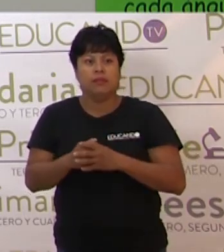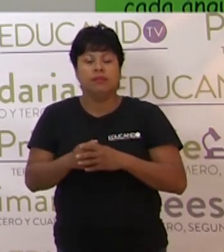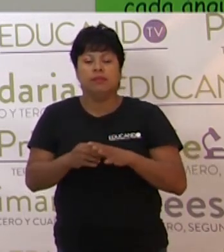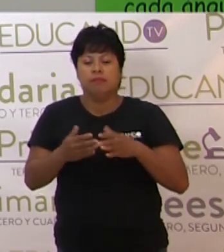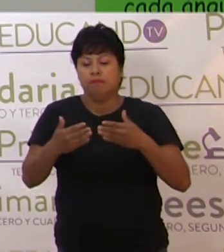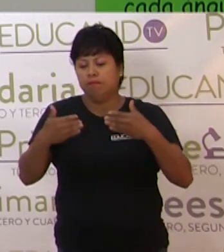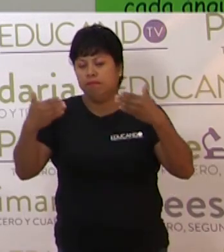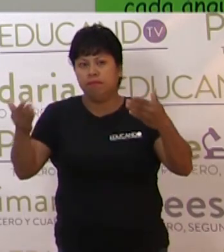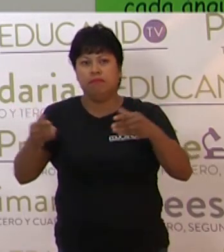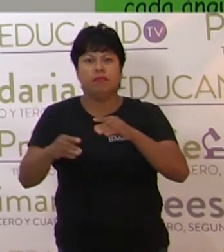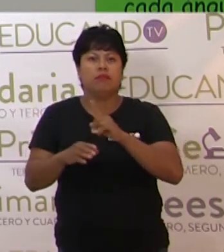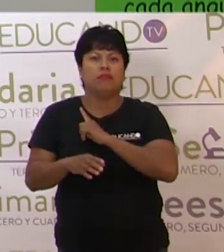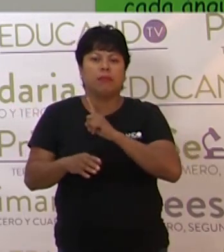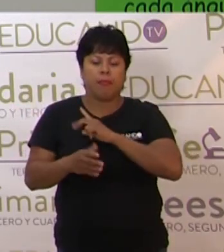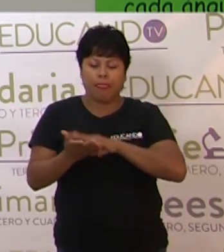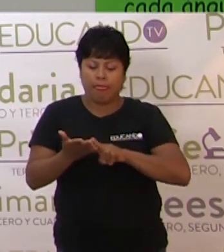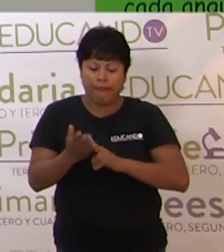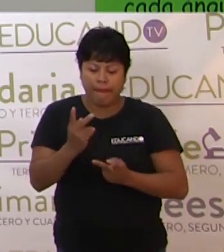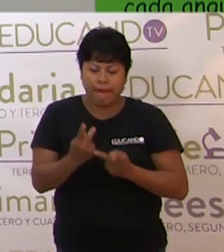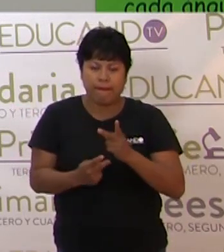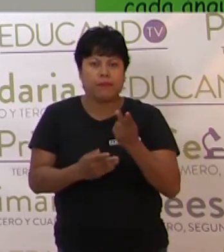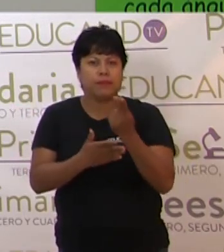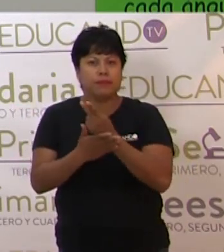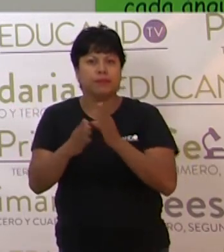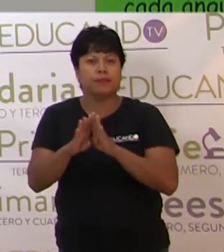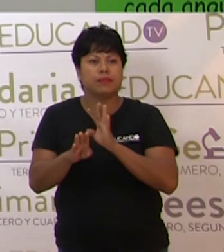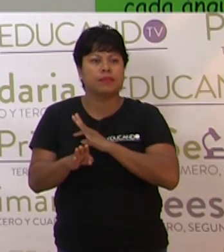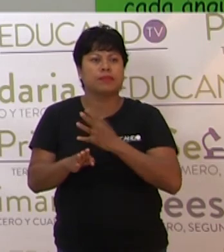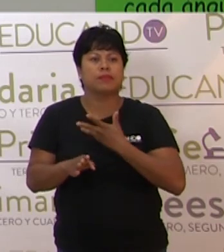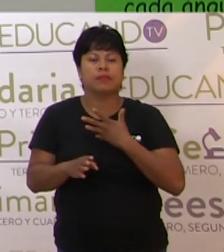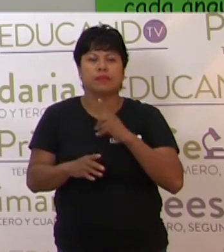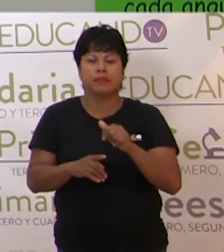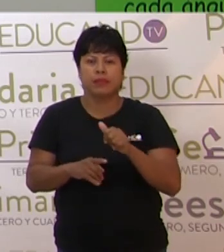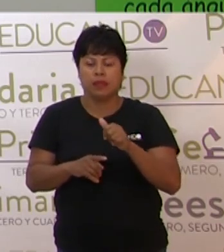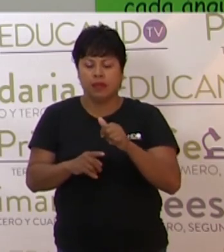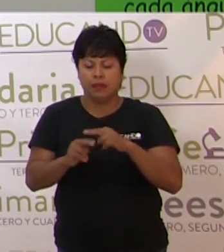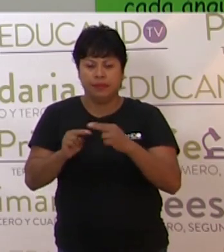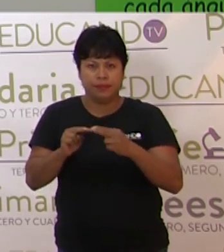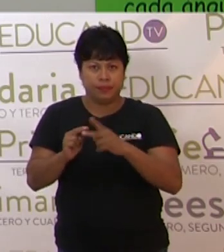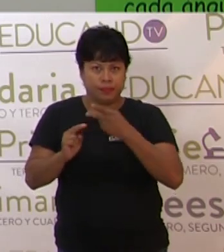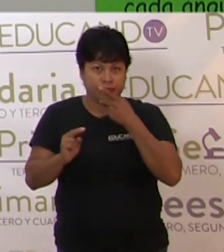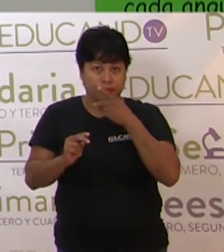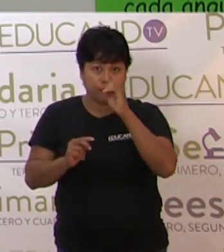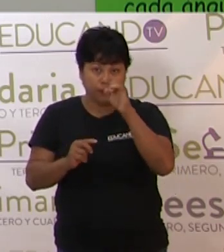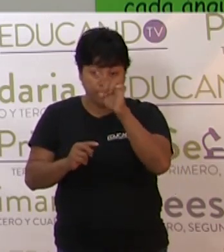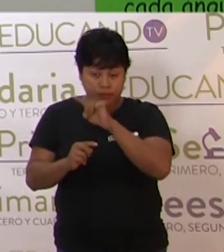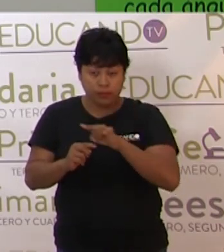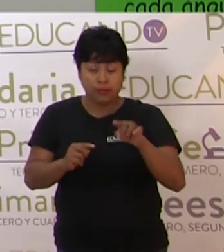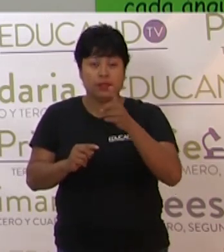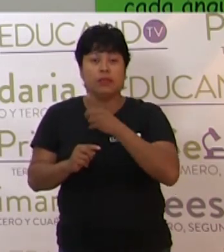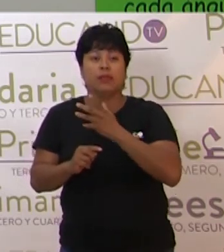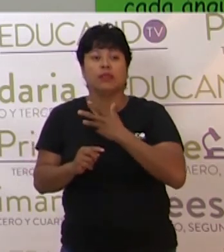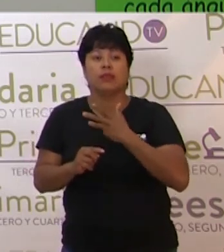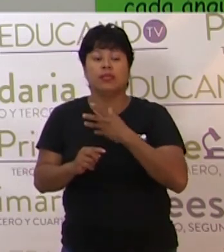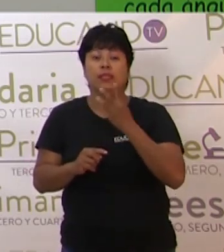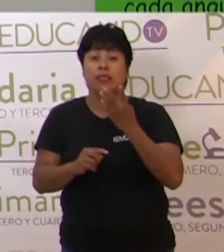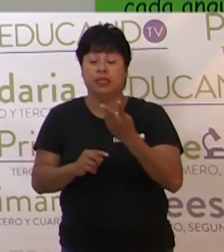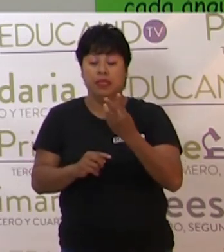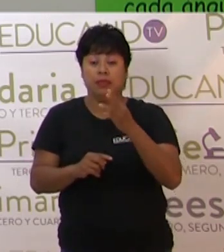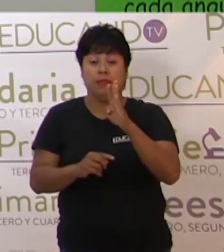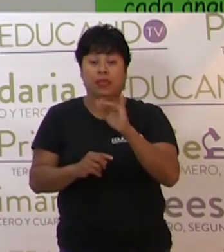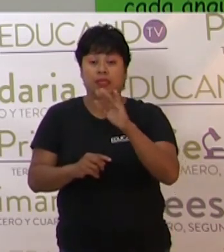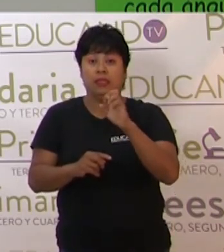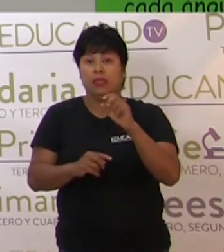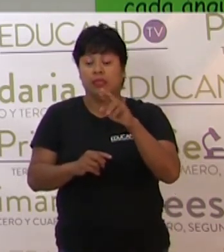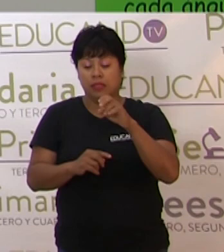la cubrirá de pasto dibuja cómo quedaría al ver estamos hablando de un círculo pero tenemos que trazar la bisectriz y